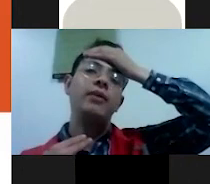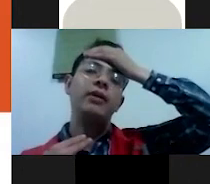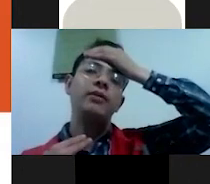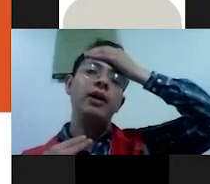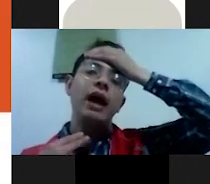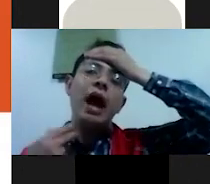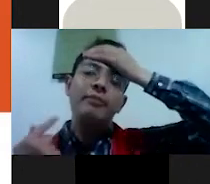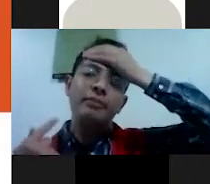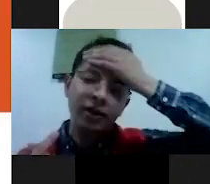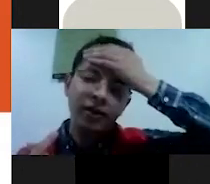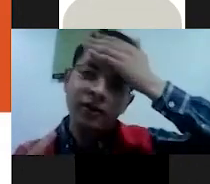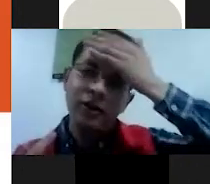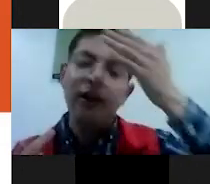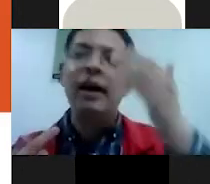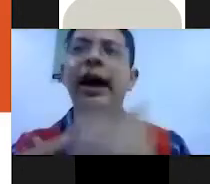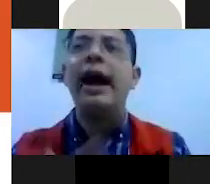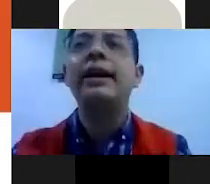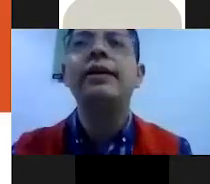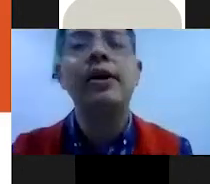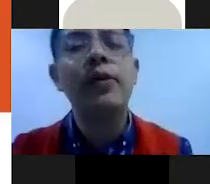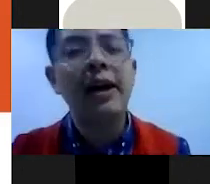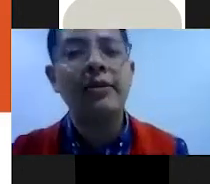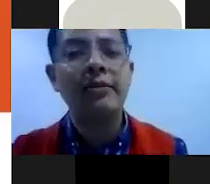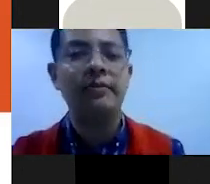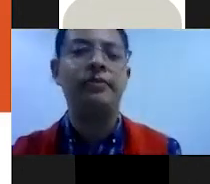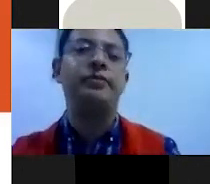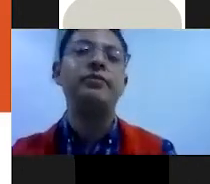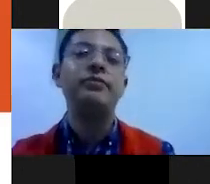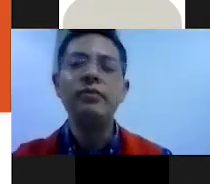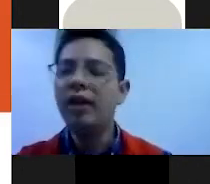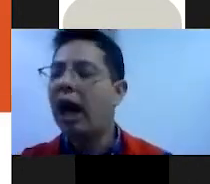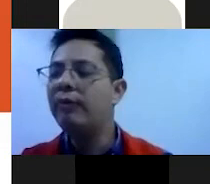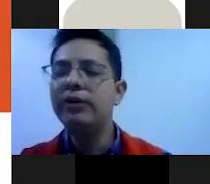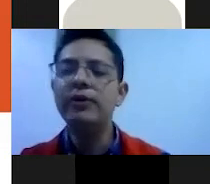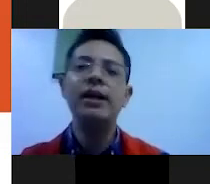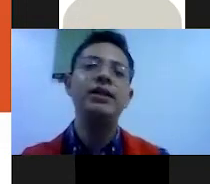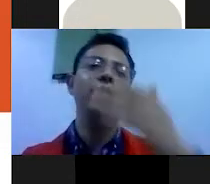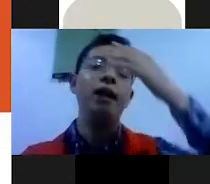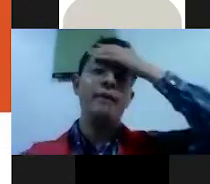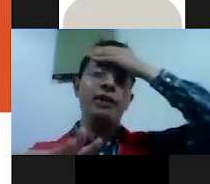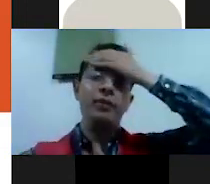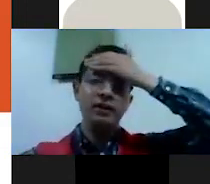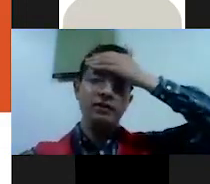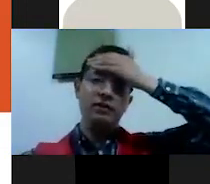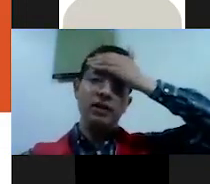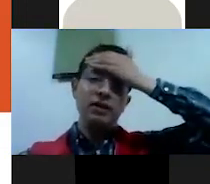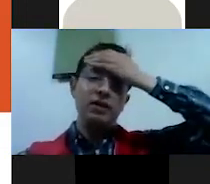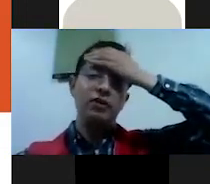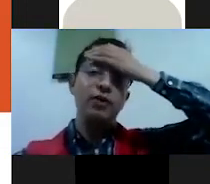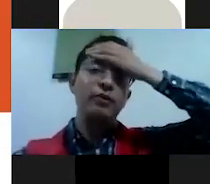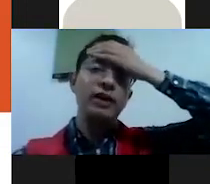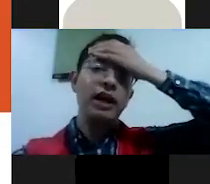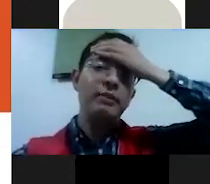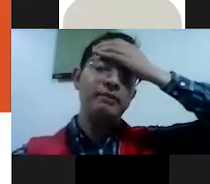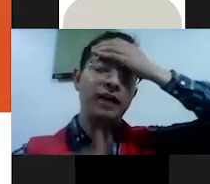¿De acuerdo? Pero aquí hay que tener cuidado. Al momento de estar haciendo la maniobra, se nos